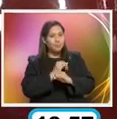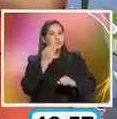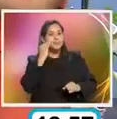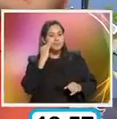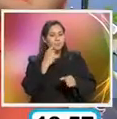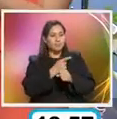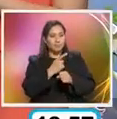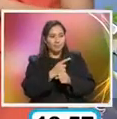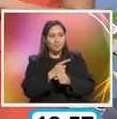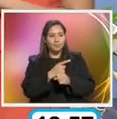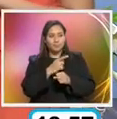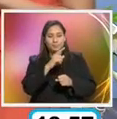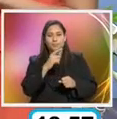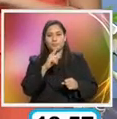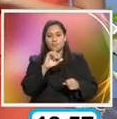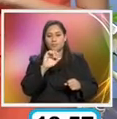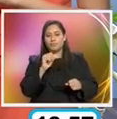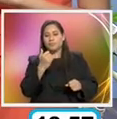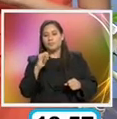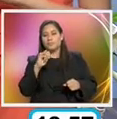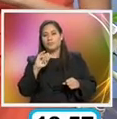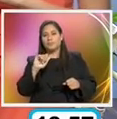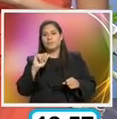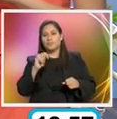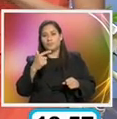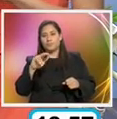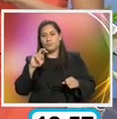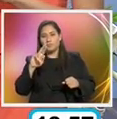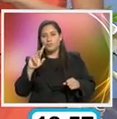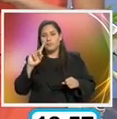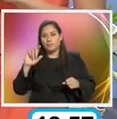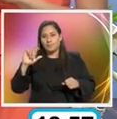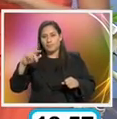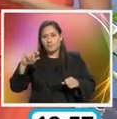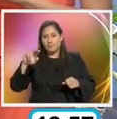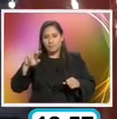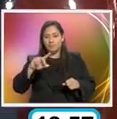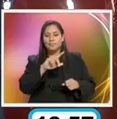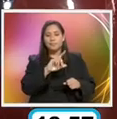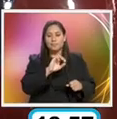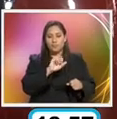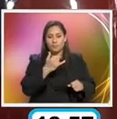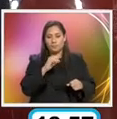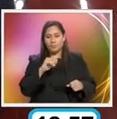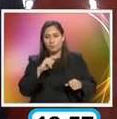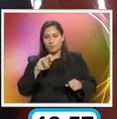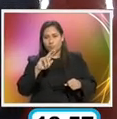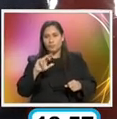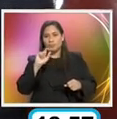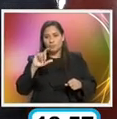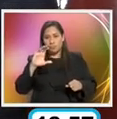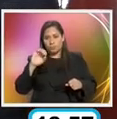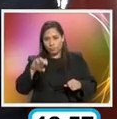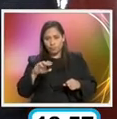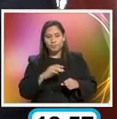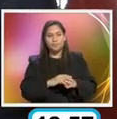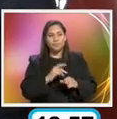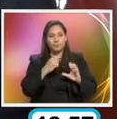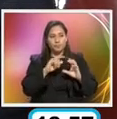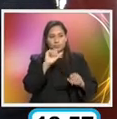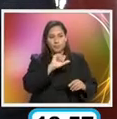Facebook primero. Facebook, Los Yaguarú de Ángel Venegas, Instagram, Los Yaguarú, nuestra página oficial www.losyaguarú.com y bueno,